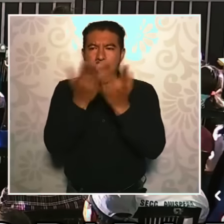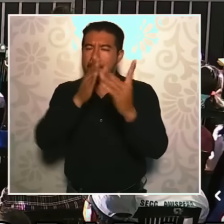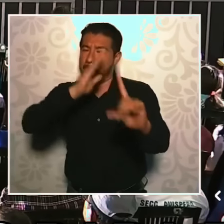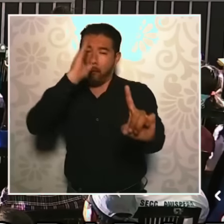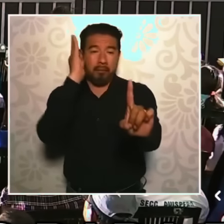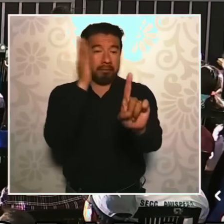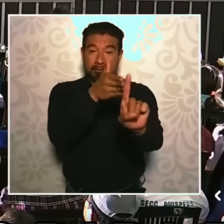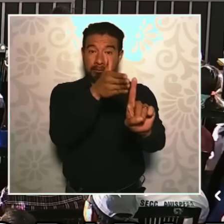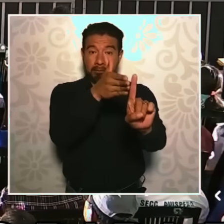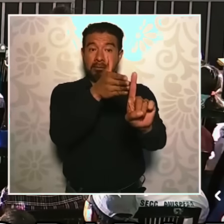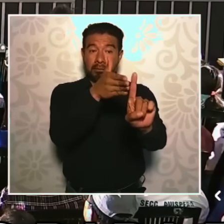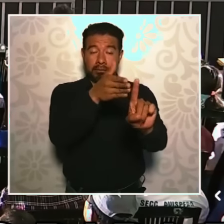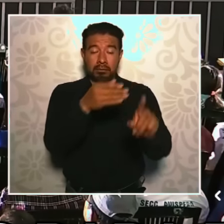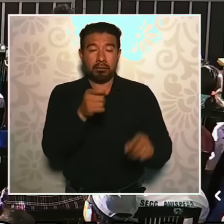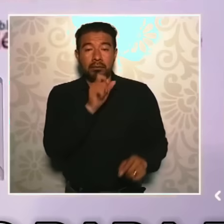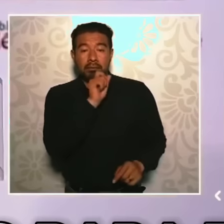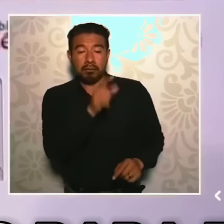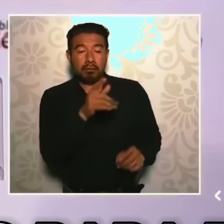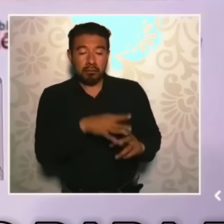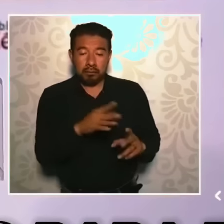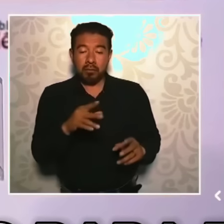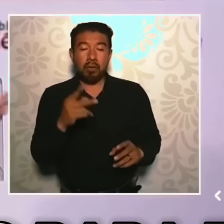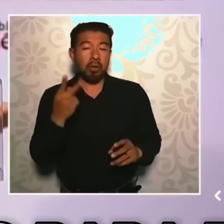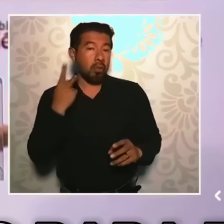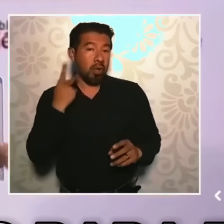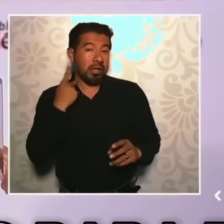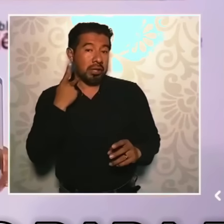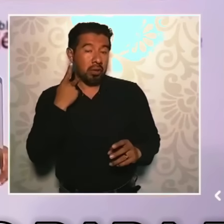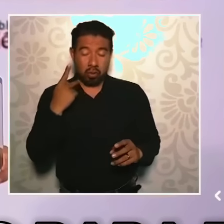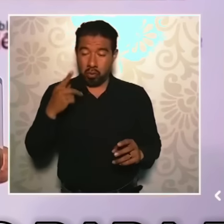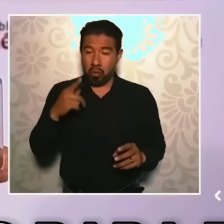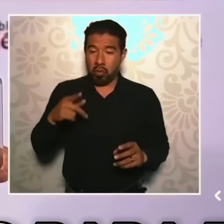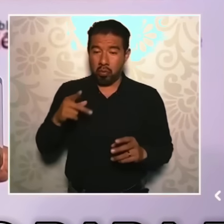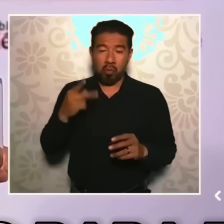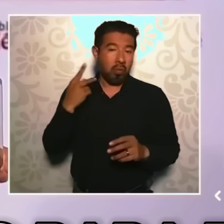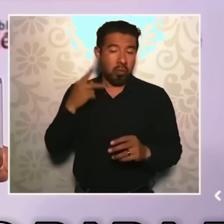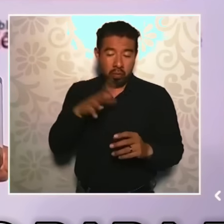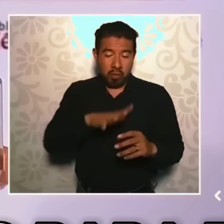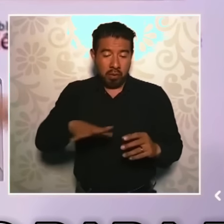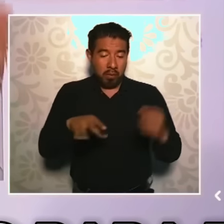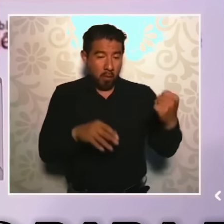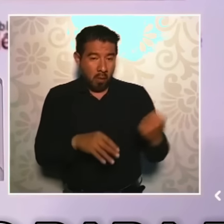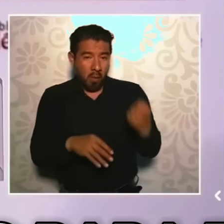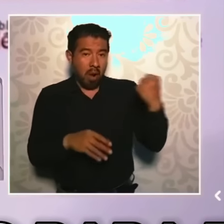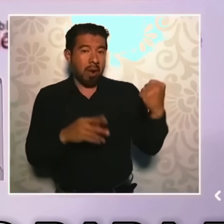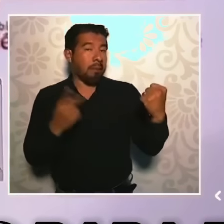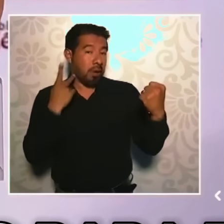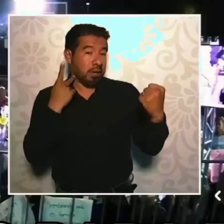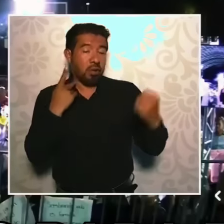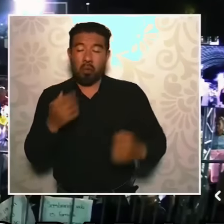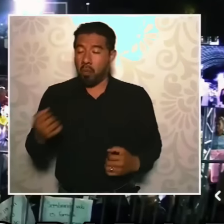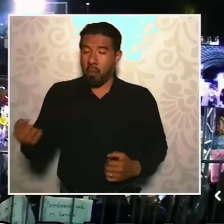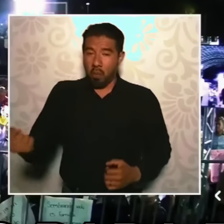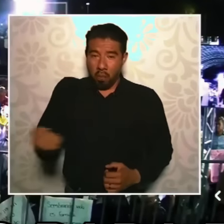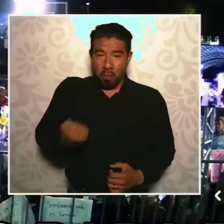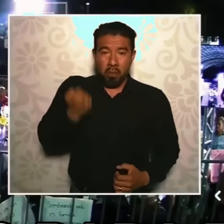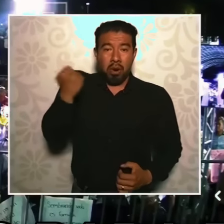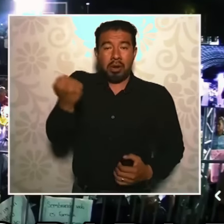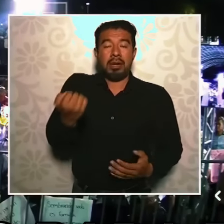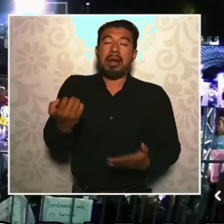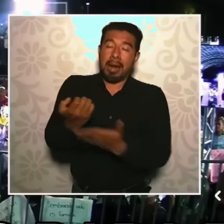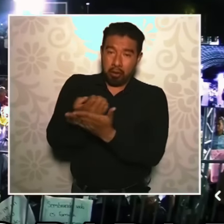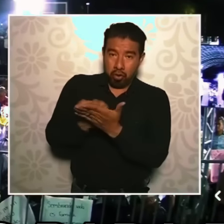separaron en el gobierno el poder político y el poder económico. Esos principios ustedes